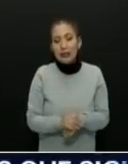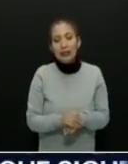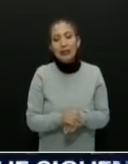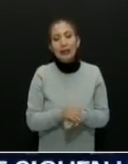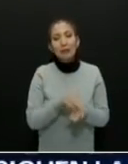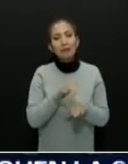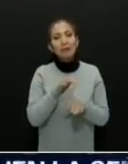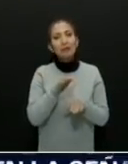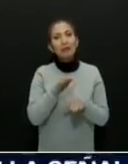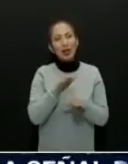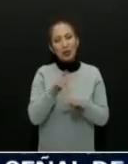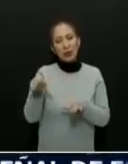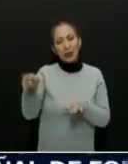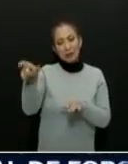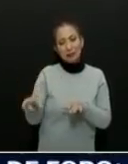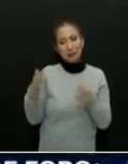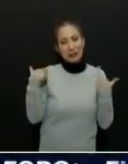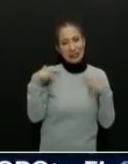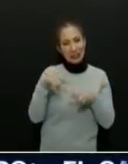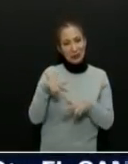sobre el maestro